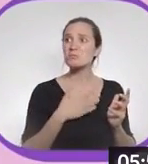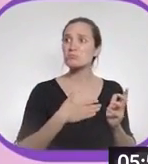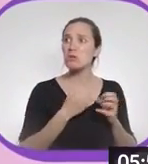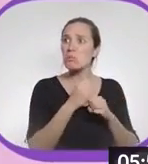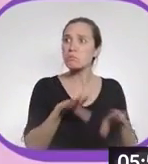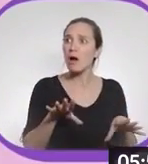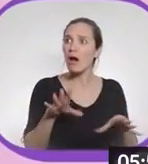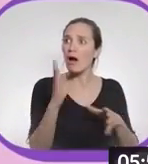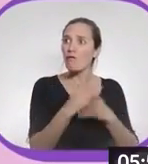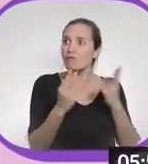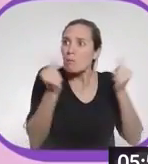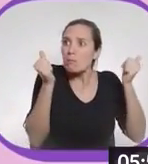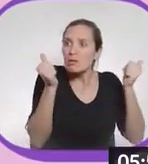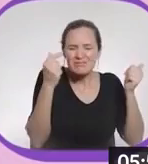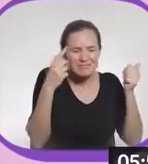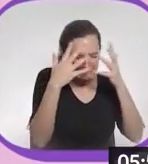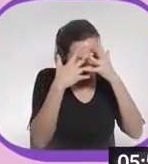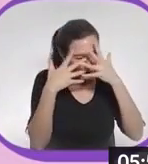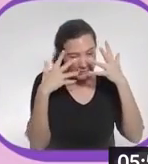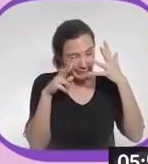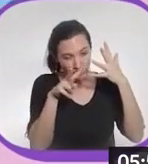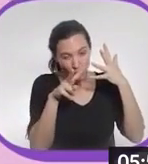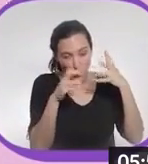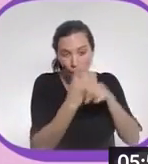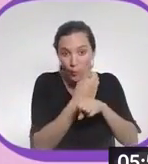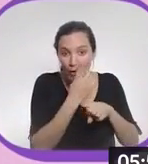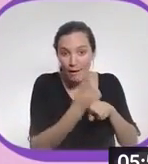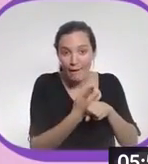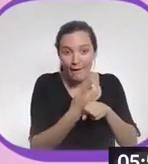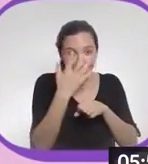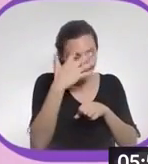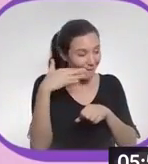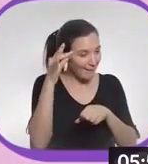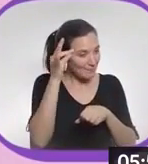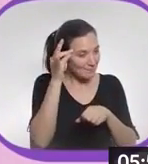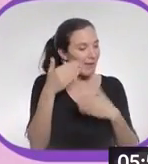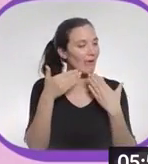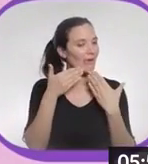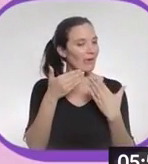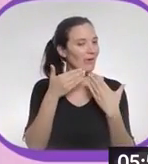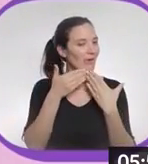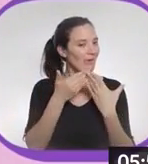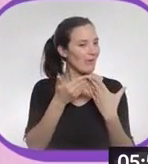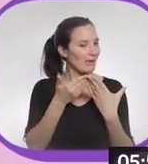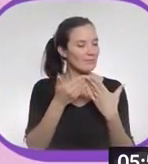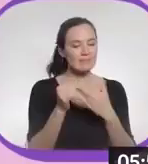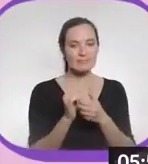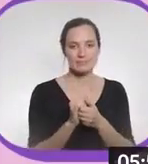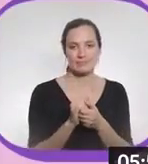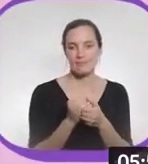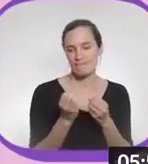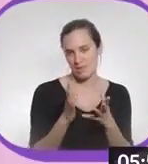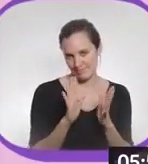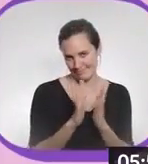desaparecieron! ¿En serio? ¡No puedo ver nada con el cabello en los ojos! ¡Un cabello por el que estoy muy agradecido! ¡No me lastimes!